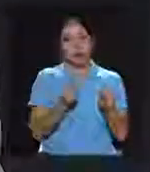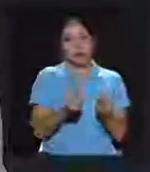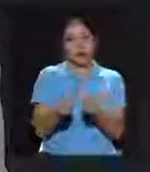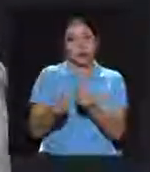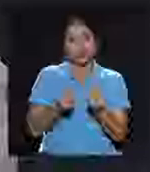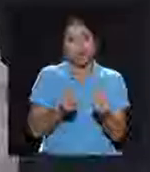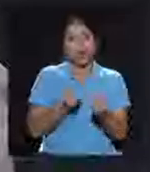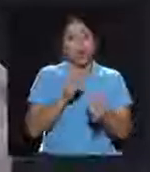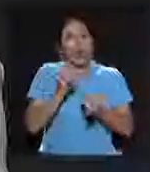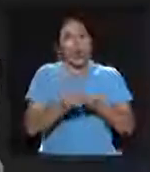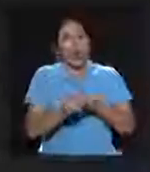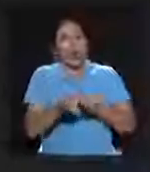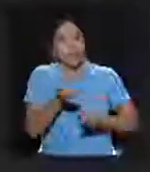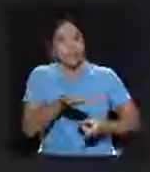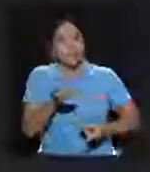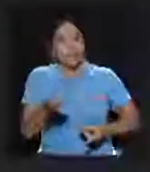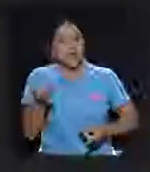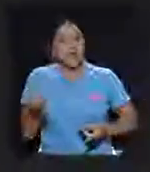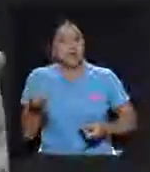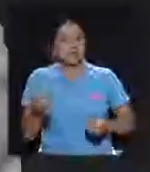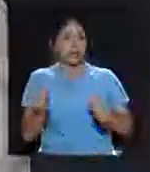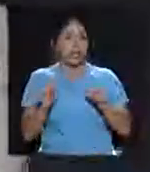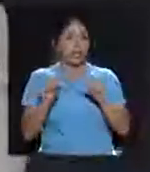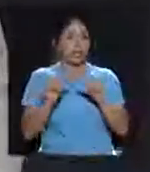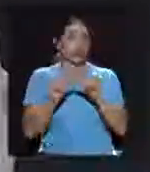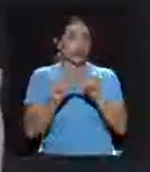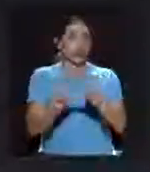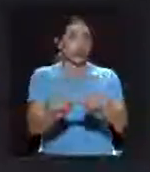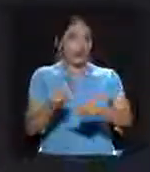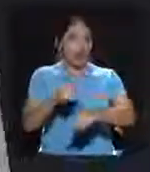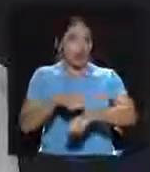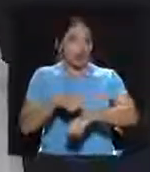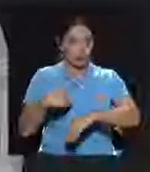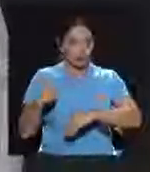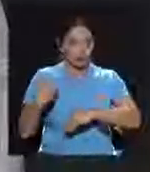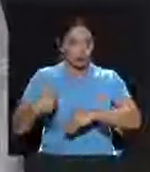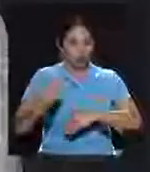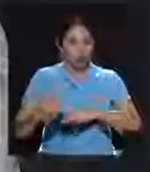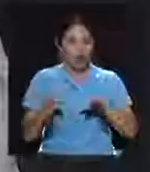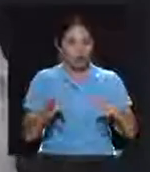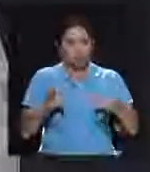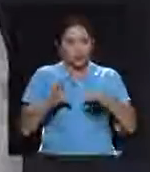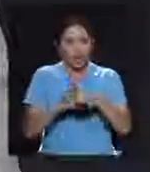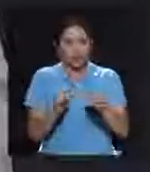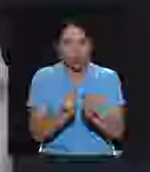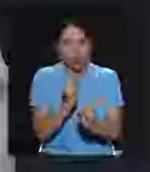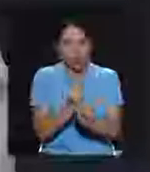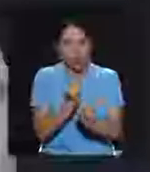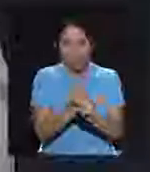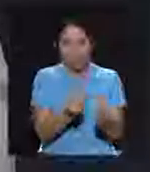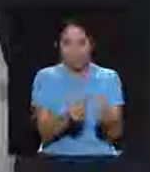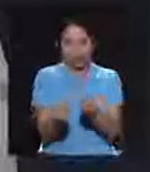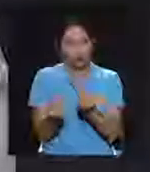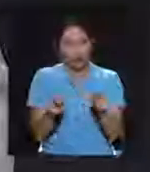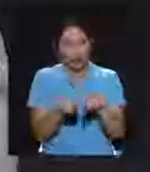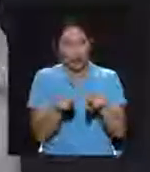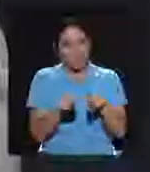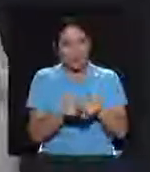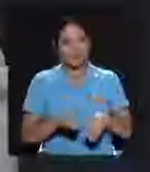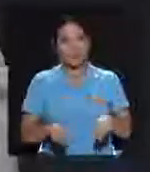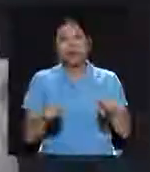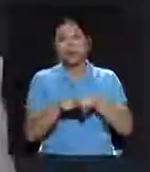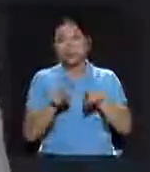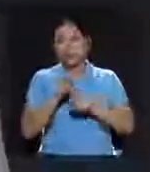bienes duraderos normalmente asociados a la producción también luego una agenda muy activa en